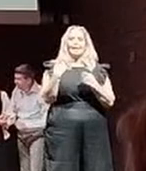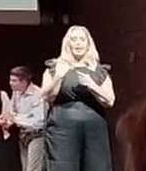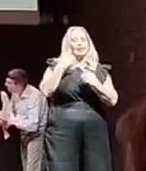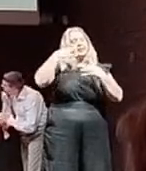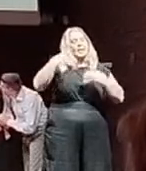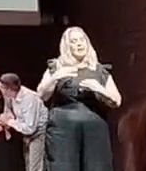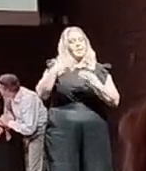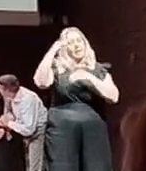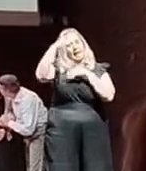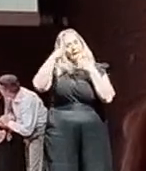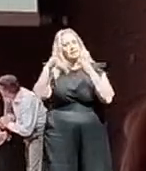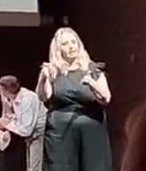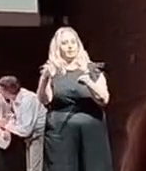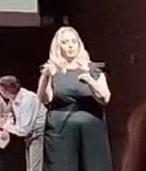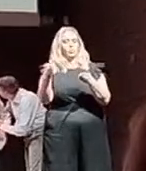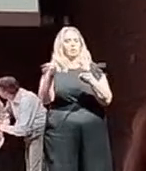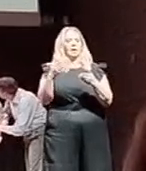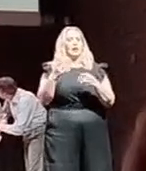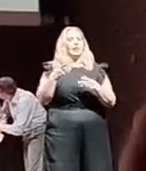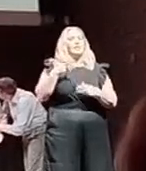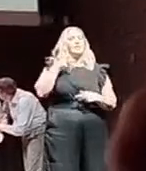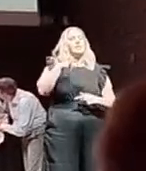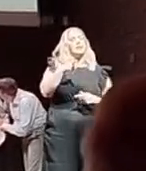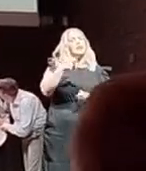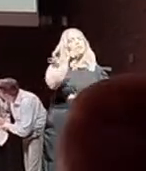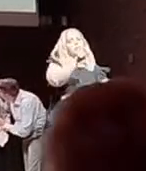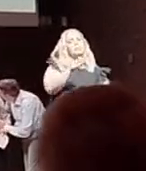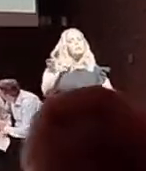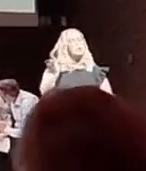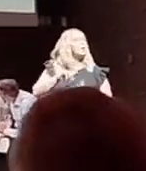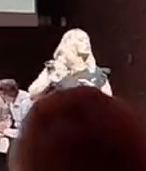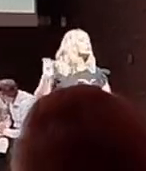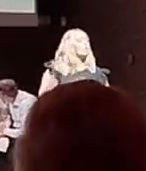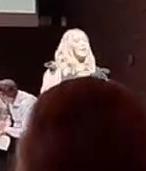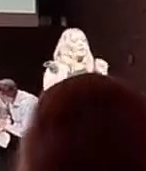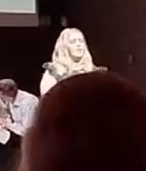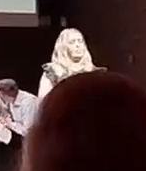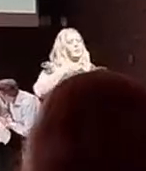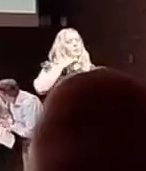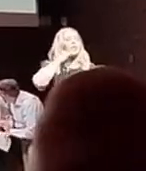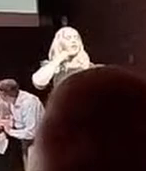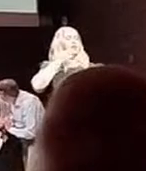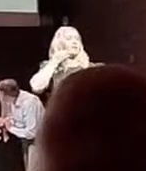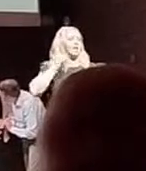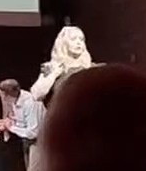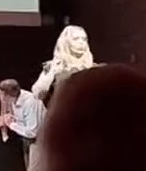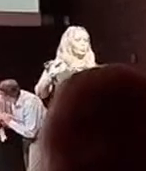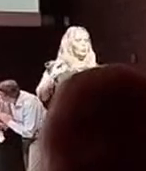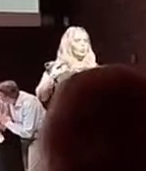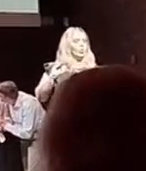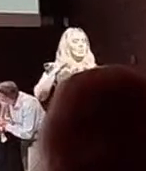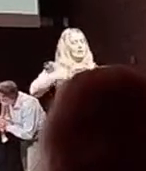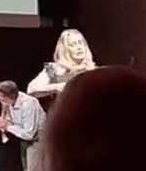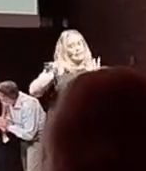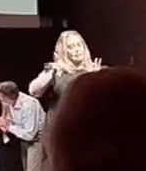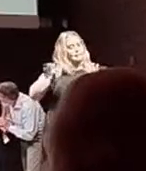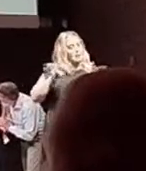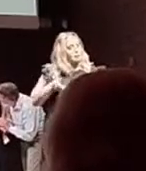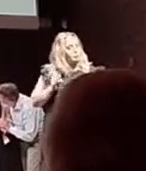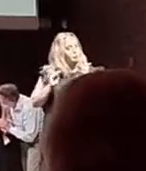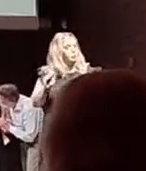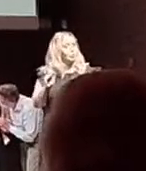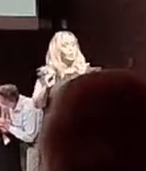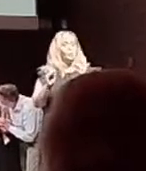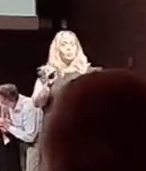y realidades, defendiendo los derechos de toda la ciudadanía, su dignidad, su libertad,